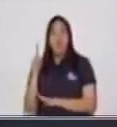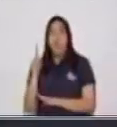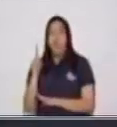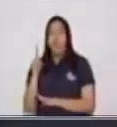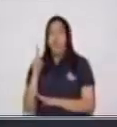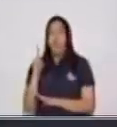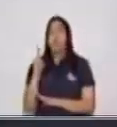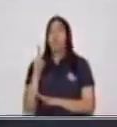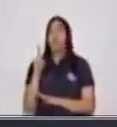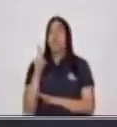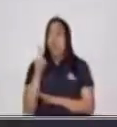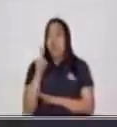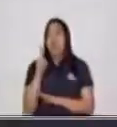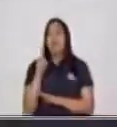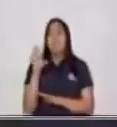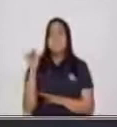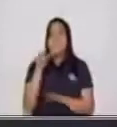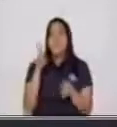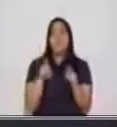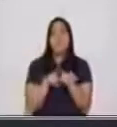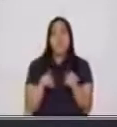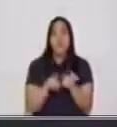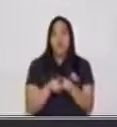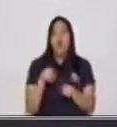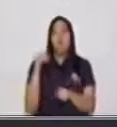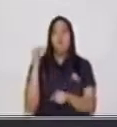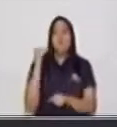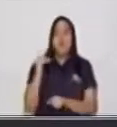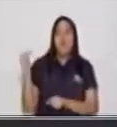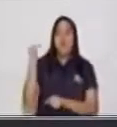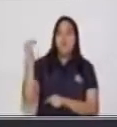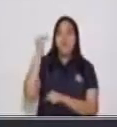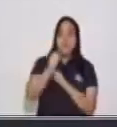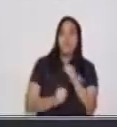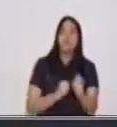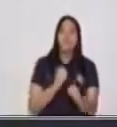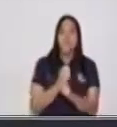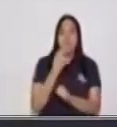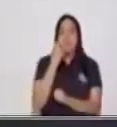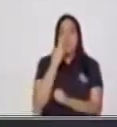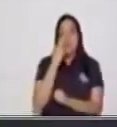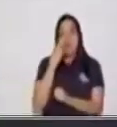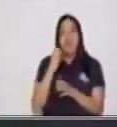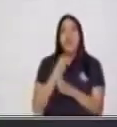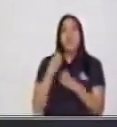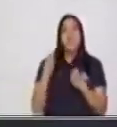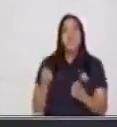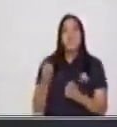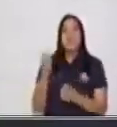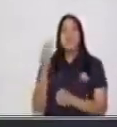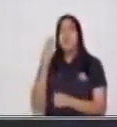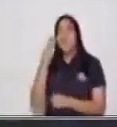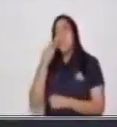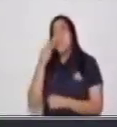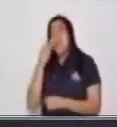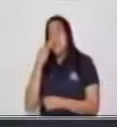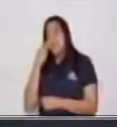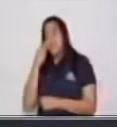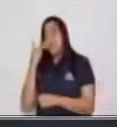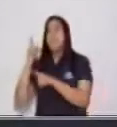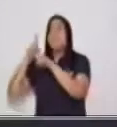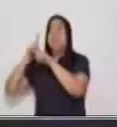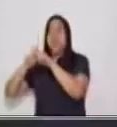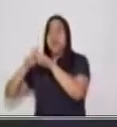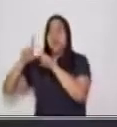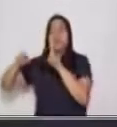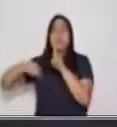para que alcance la edad del padre. Entonces, la edad de la mamá más un año es igual a la